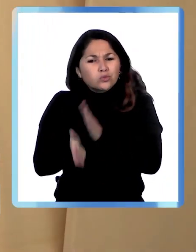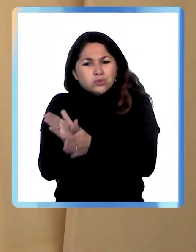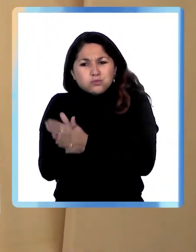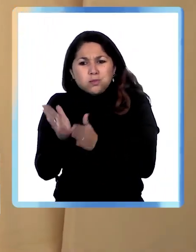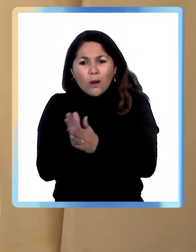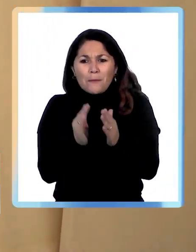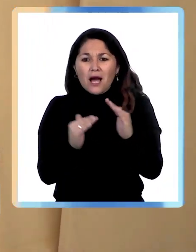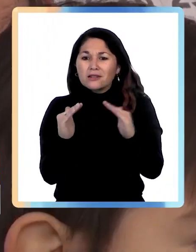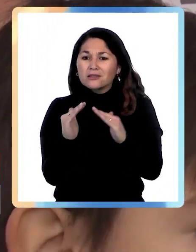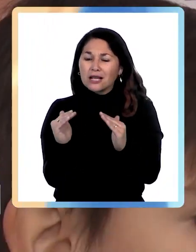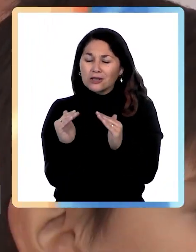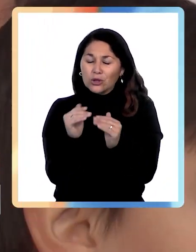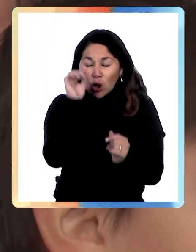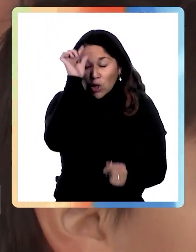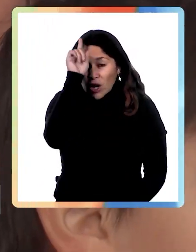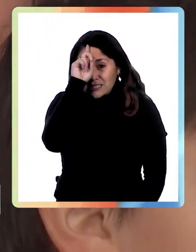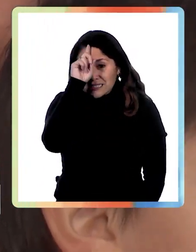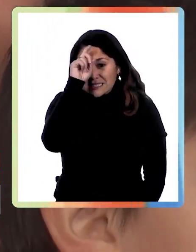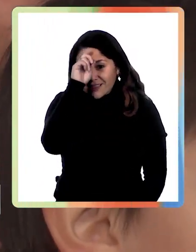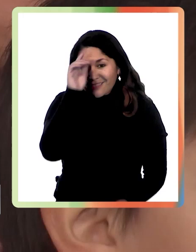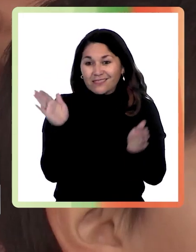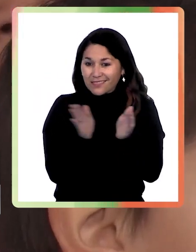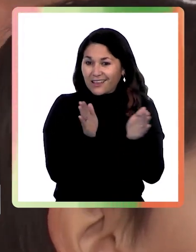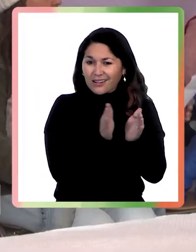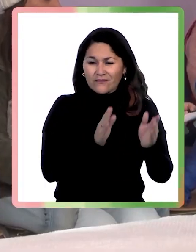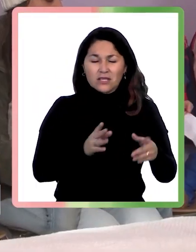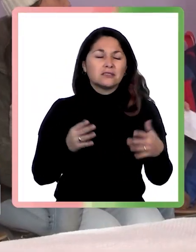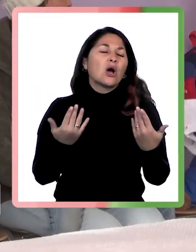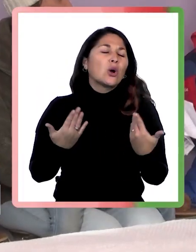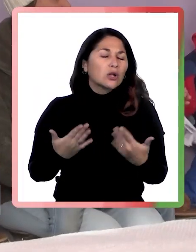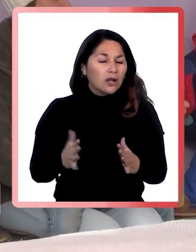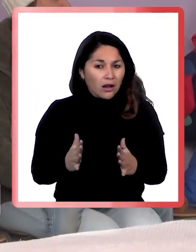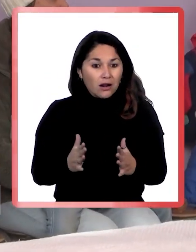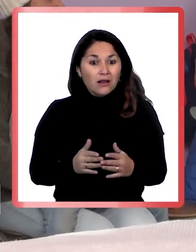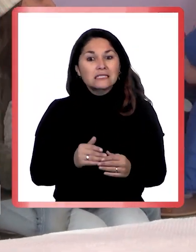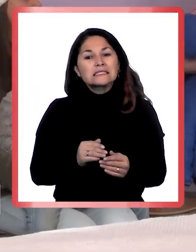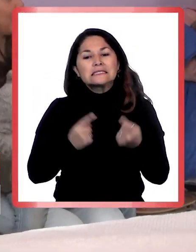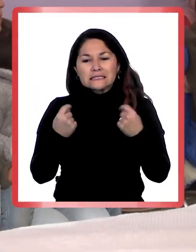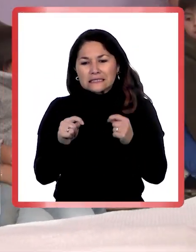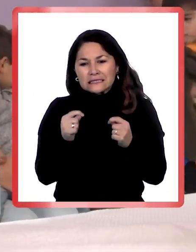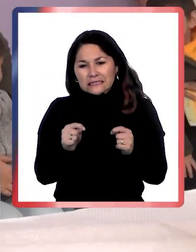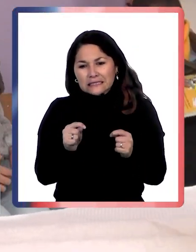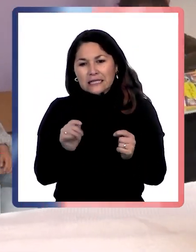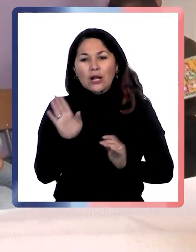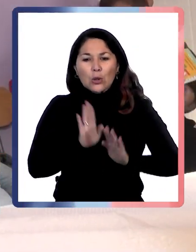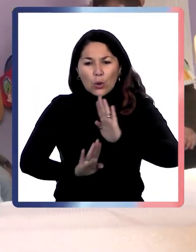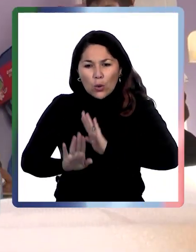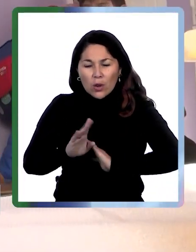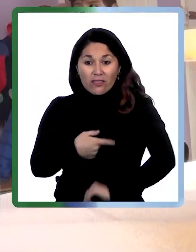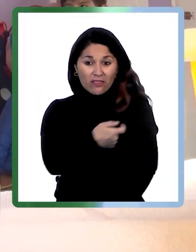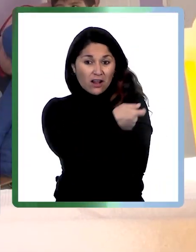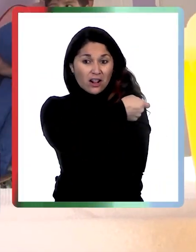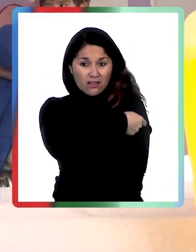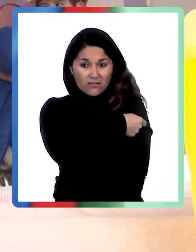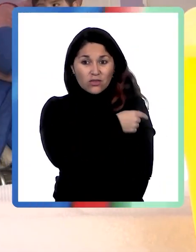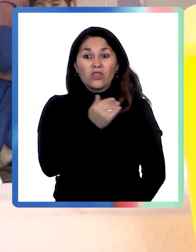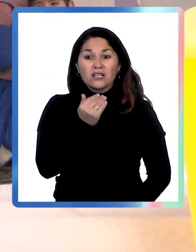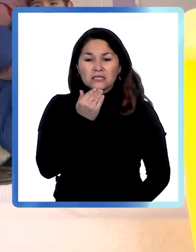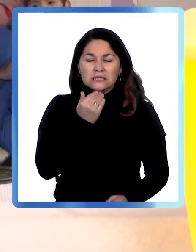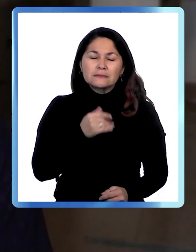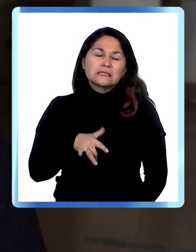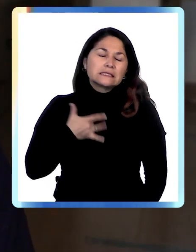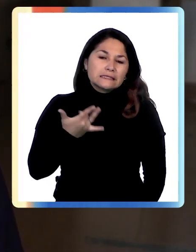salud en caso de urgencia para evitar colapsar el sistema de atención y reiteró el llamado a vacunarse Lamentablemente